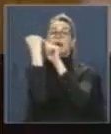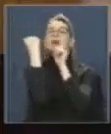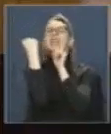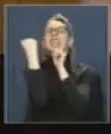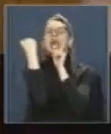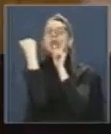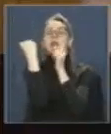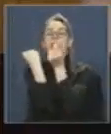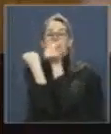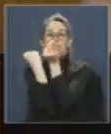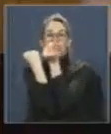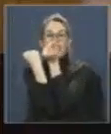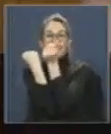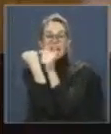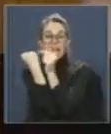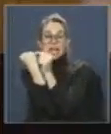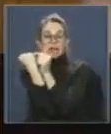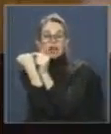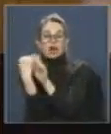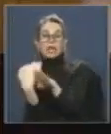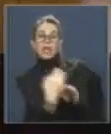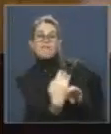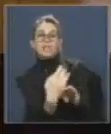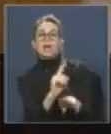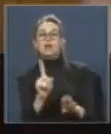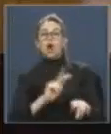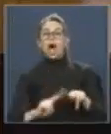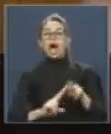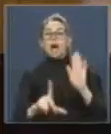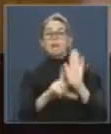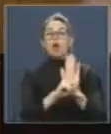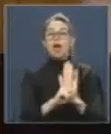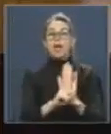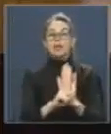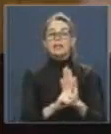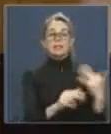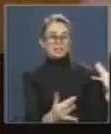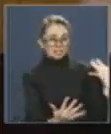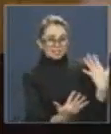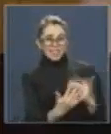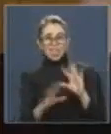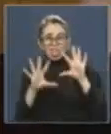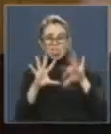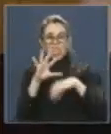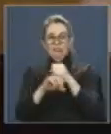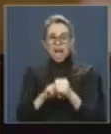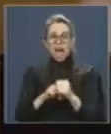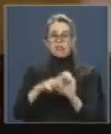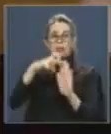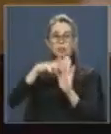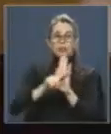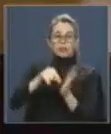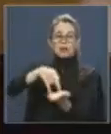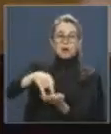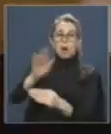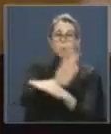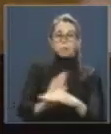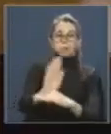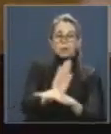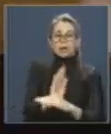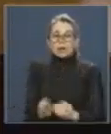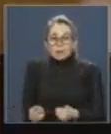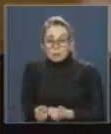quien ha evitado que se le gire sobre este tema y resulta que en estos 10 años a pequeñas empresas